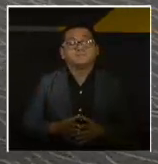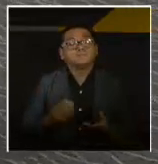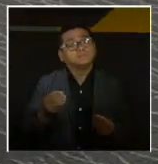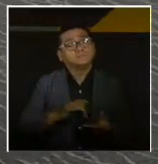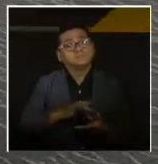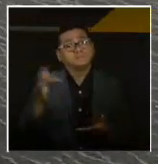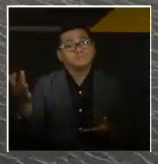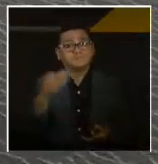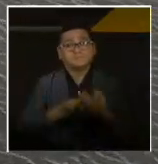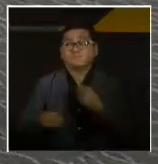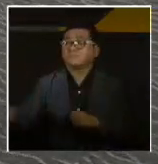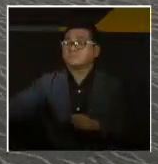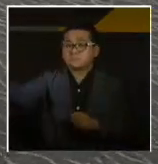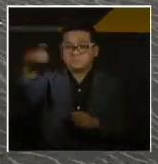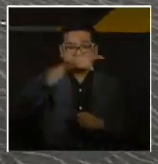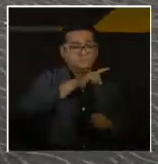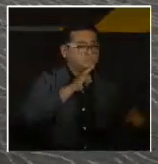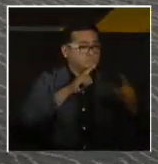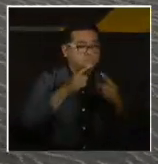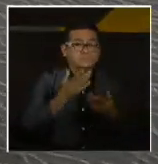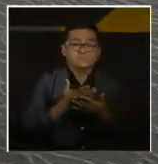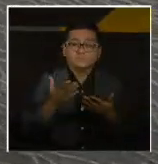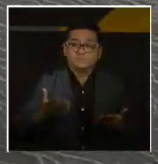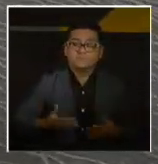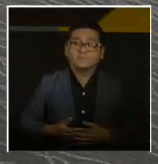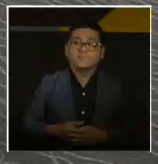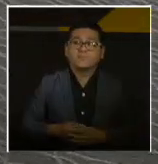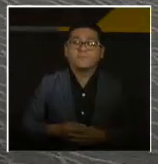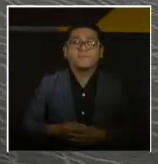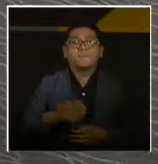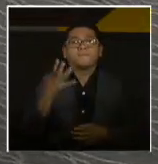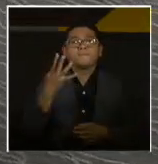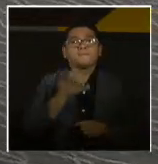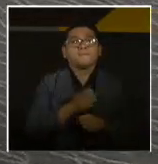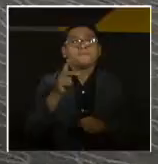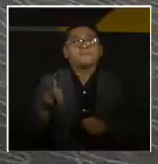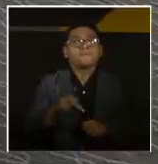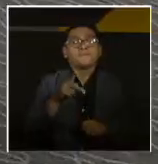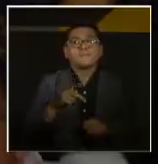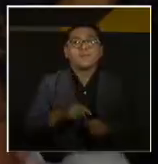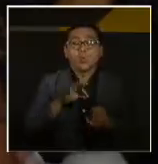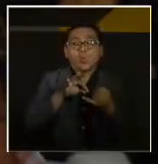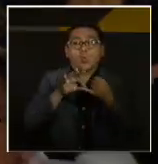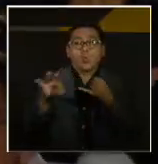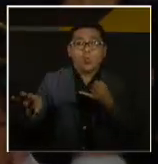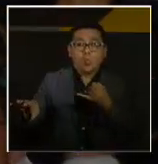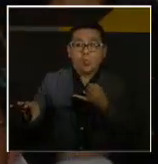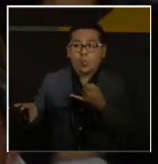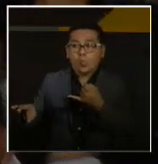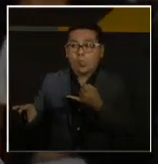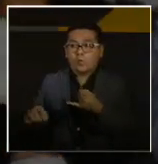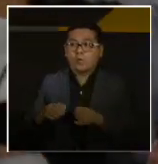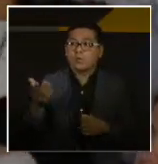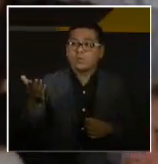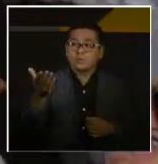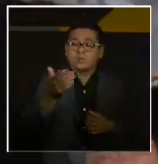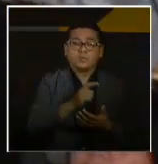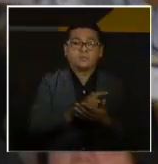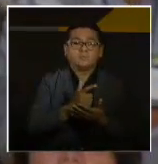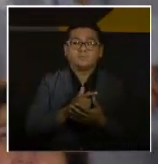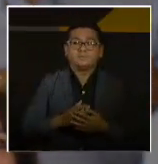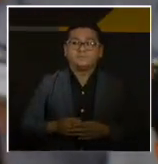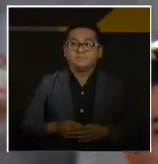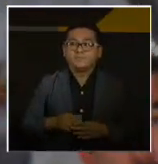Muchas gracias a todos los candidatos. Viene ahora la cuarta pregunta, que será la última y le corresponde a usted,